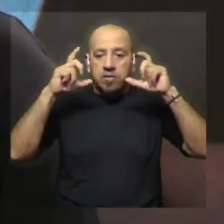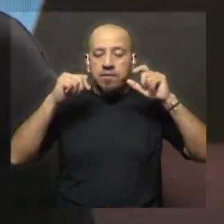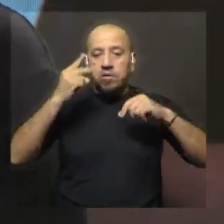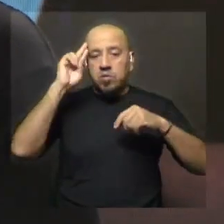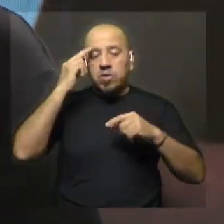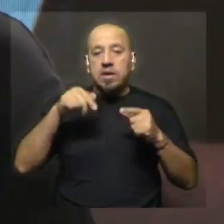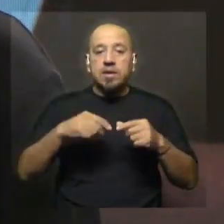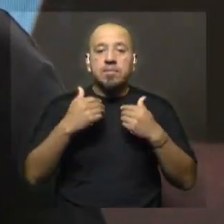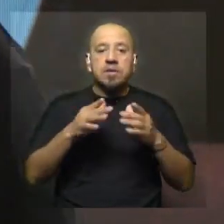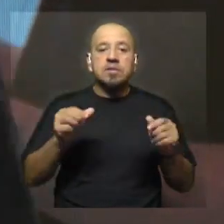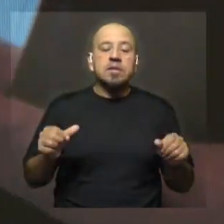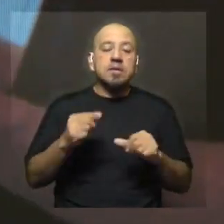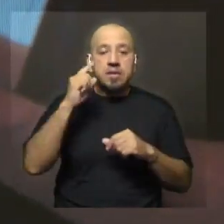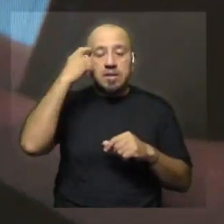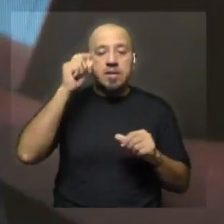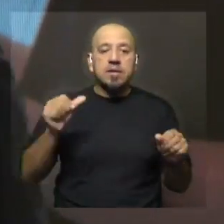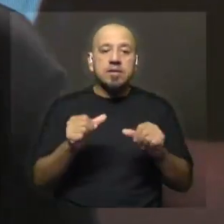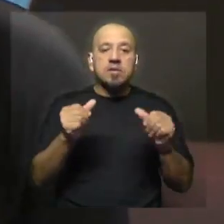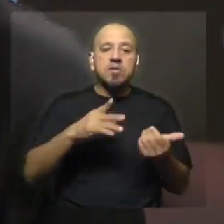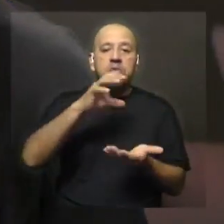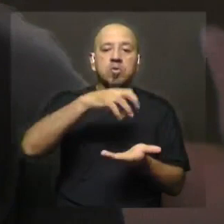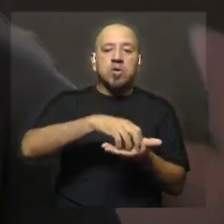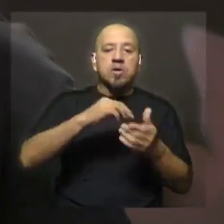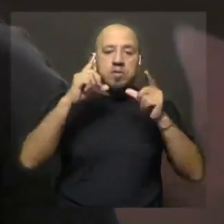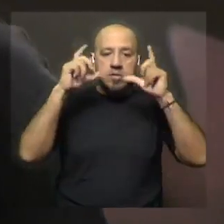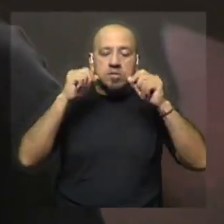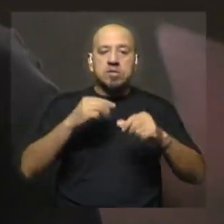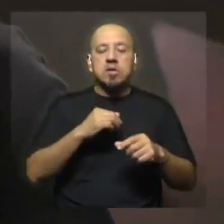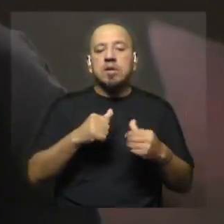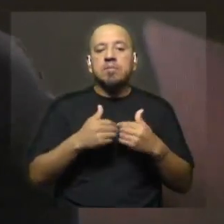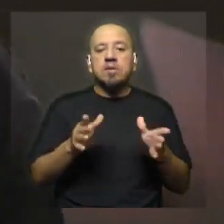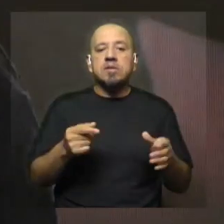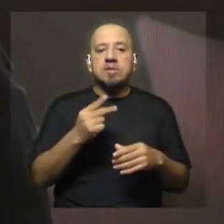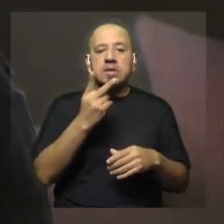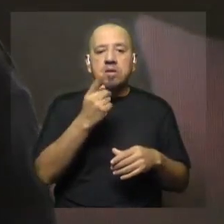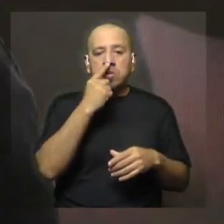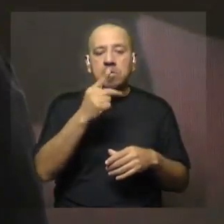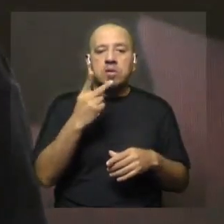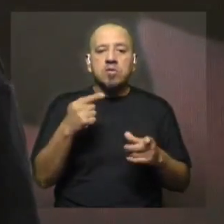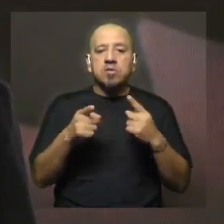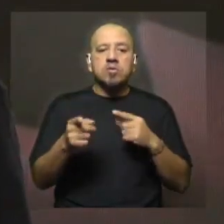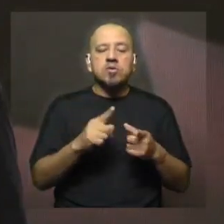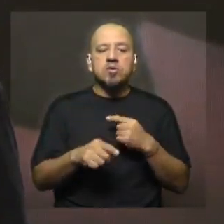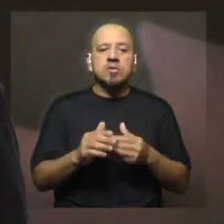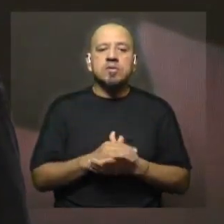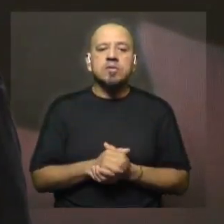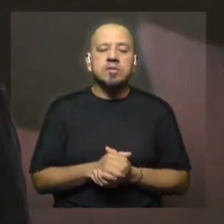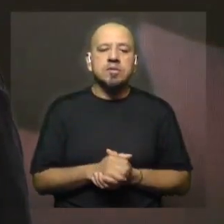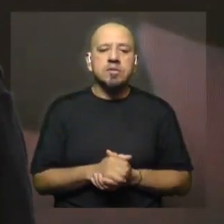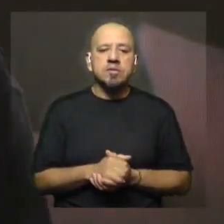ahí comienza la idea de crear un centro municipal de fotografía que se inaugura en 2002 en el túnel de la Intendencia en San José y Ejido.